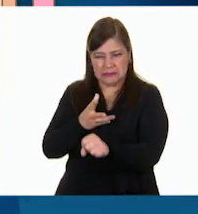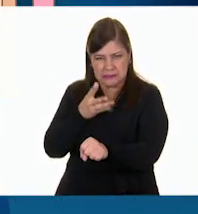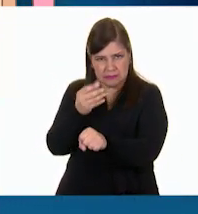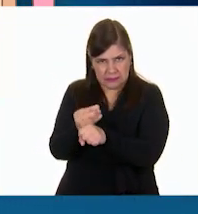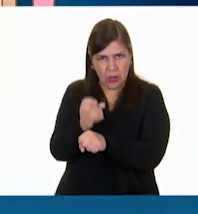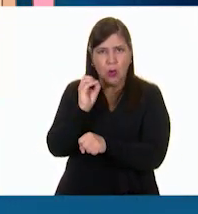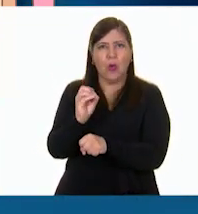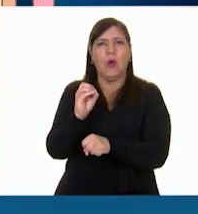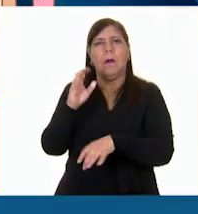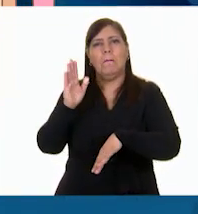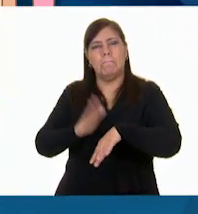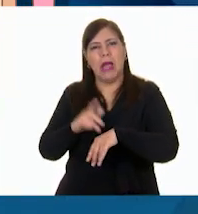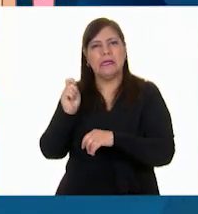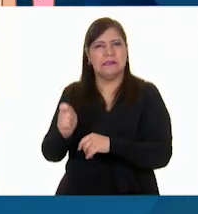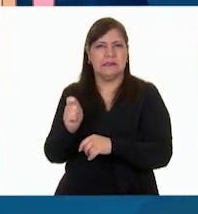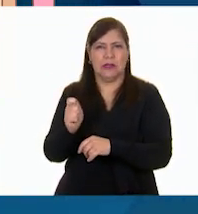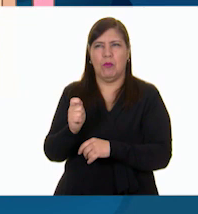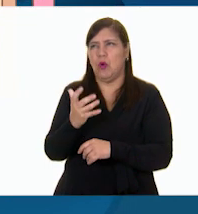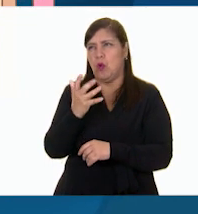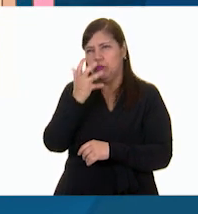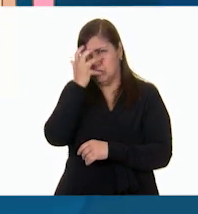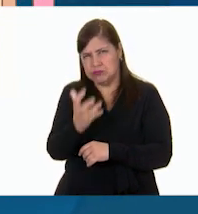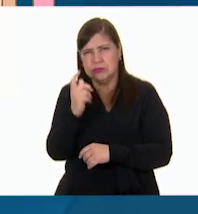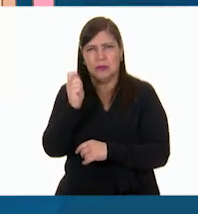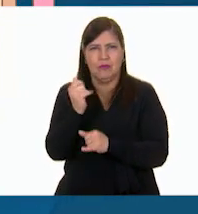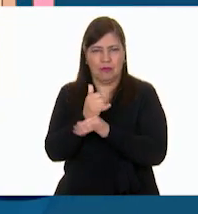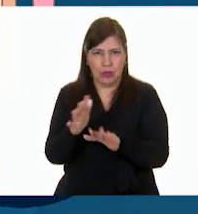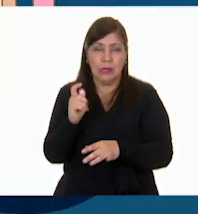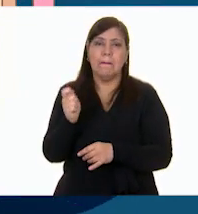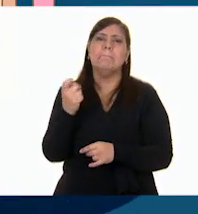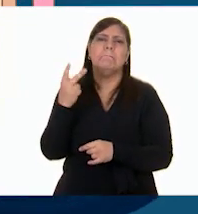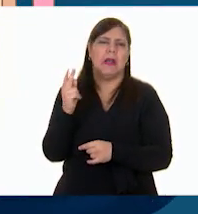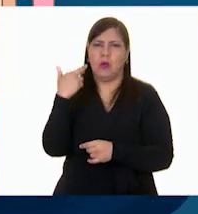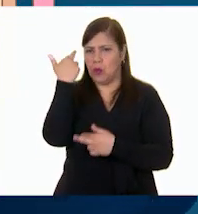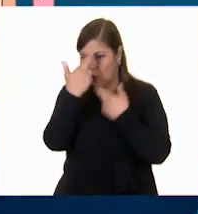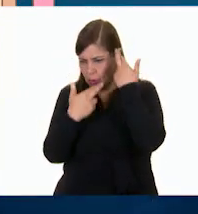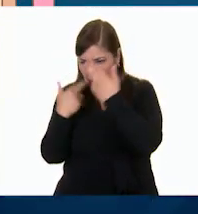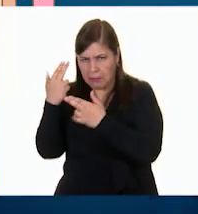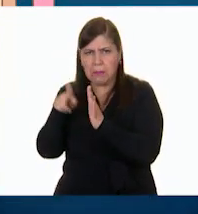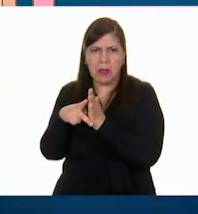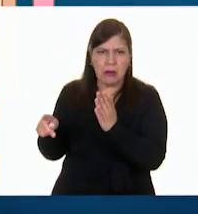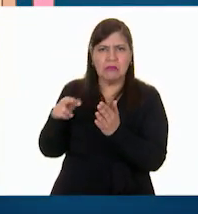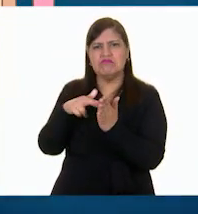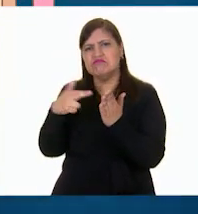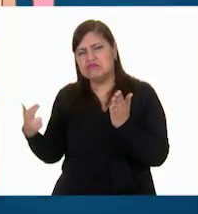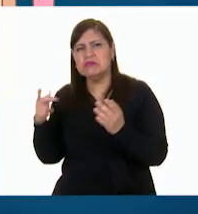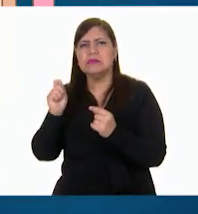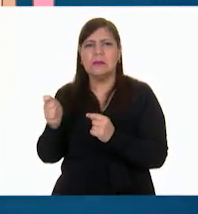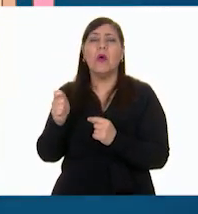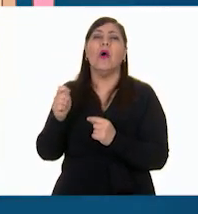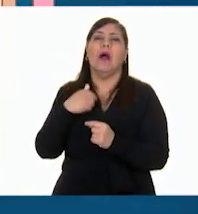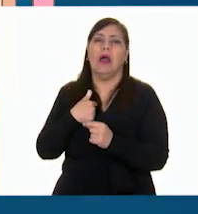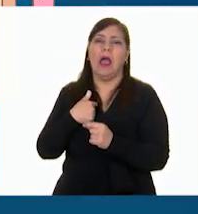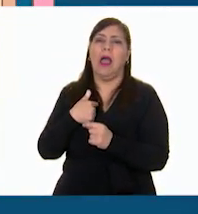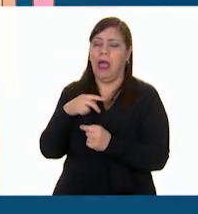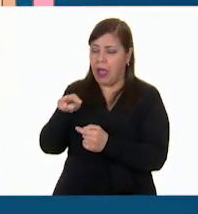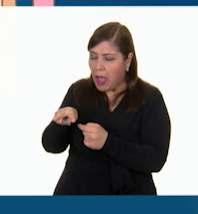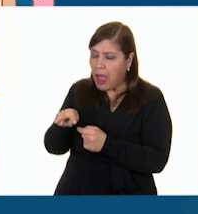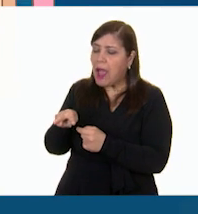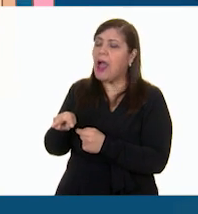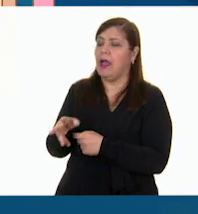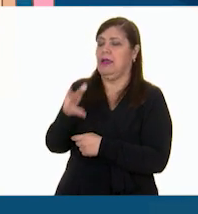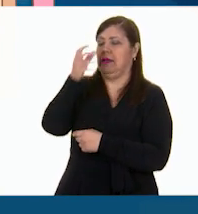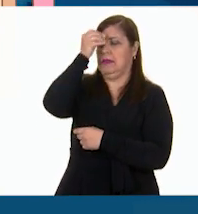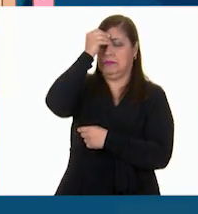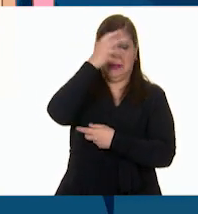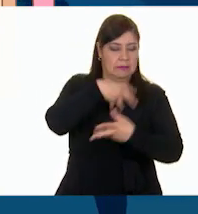más estrictos en cómo se da la información, etcétera. Pero revísenlos y así también ustedes se darán una idea de cómo escribir su carta de opinión. Claro